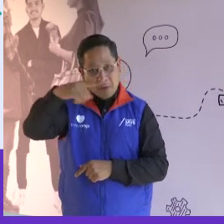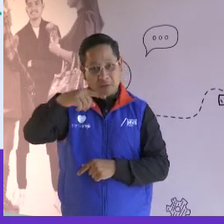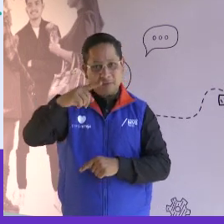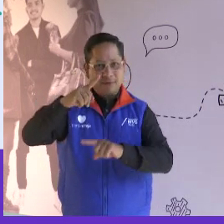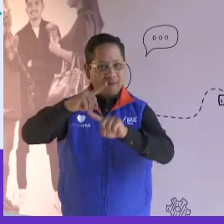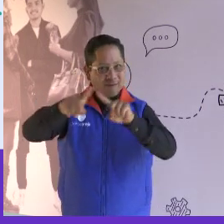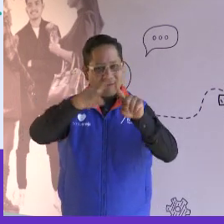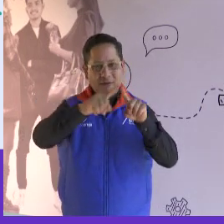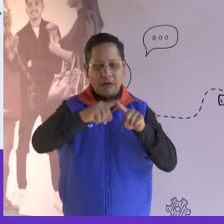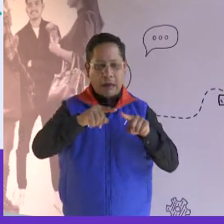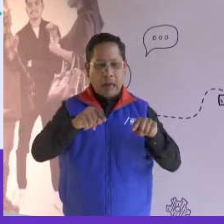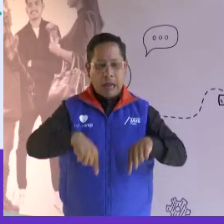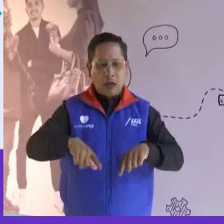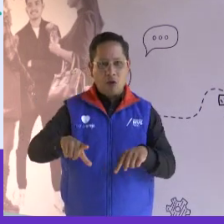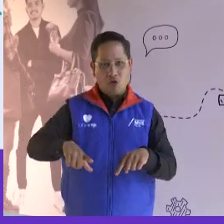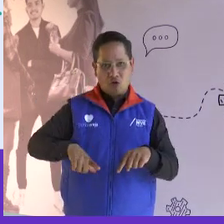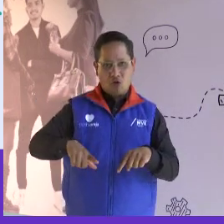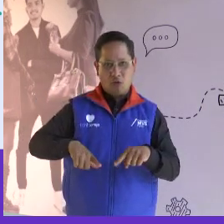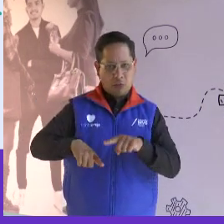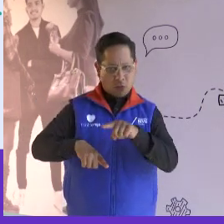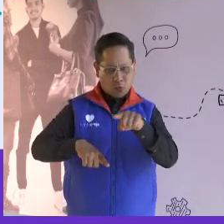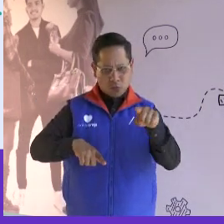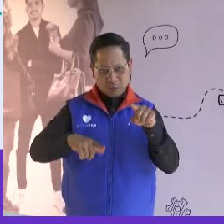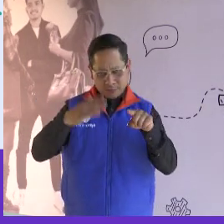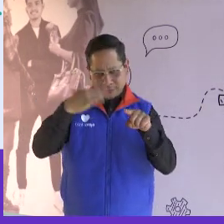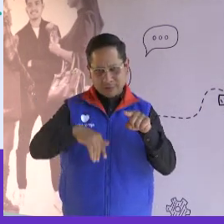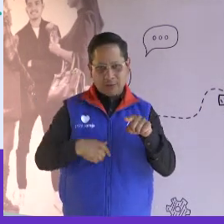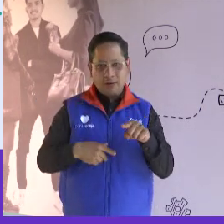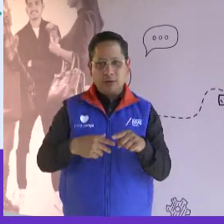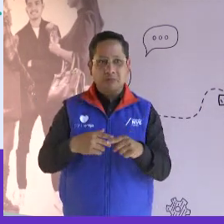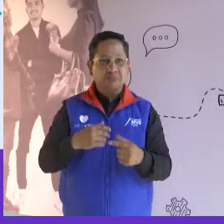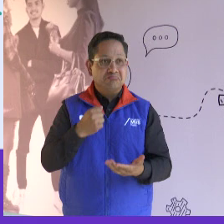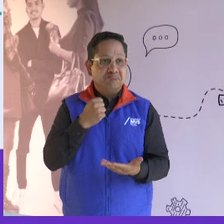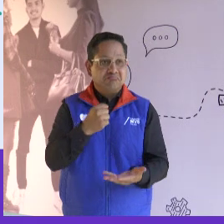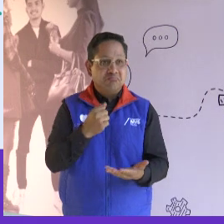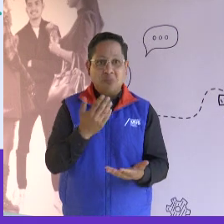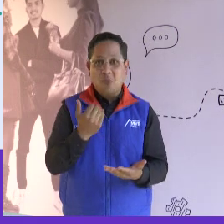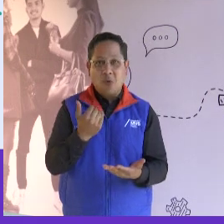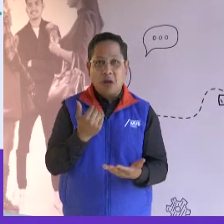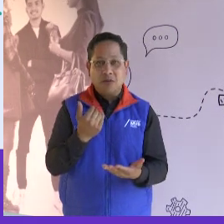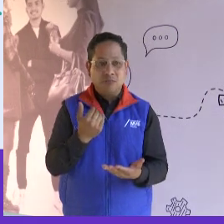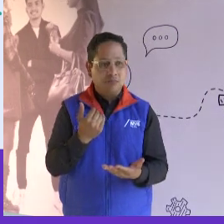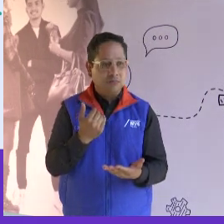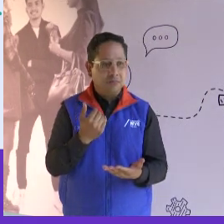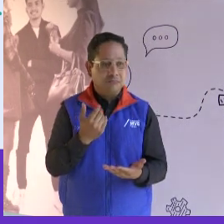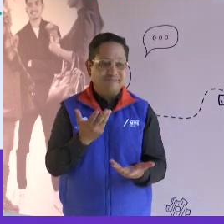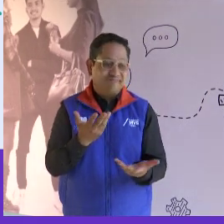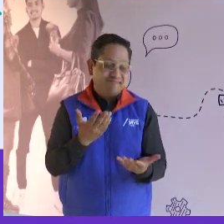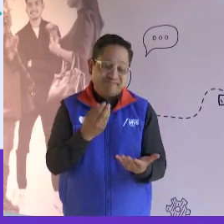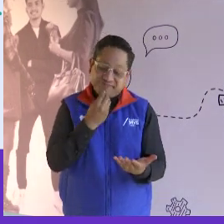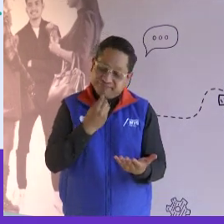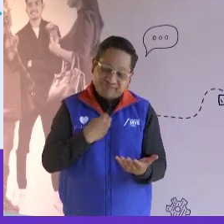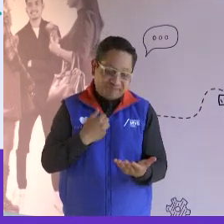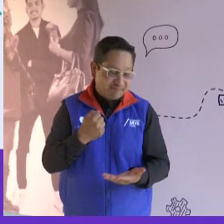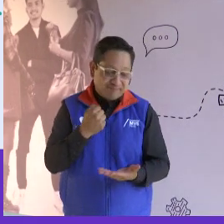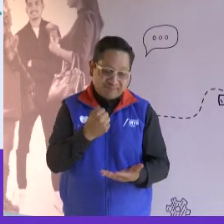gobierno, no sé cómo les ha ido a ustedes, pero siempre nos dicen, no hay recursos, te damos el respaldo, ¿no? Entonces, pues bueno.